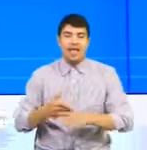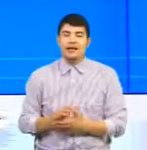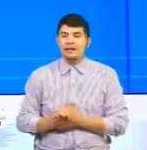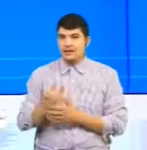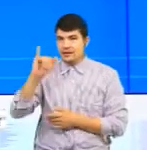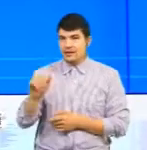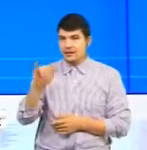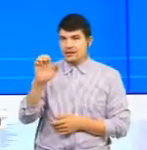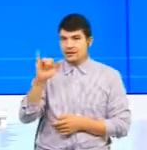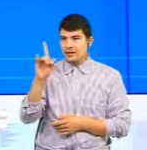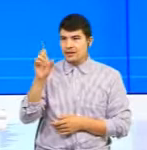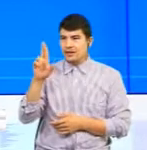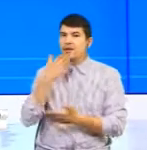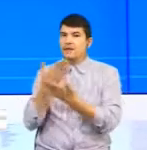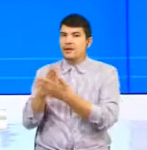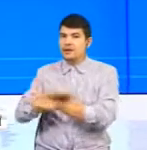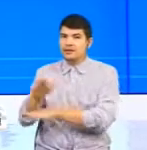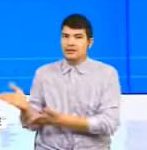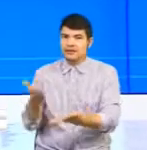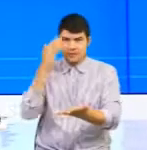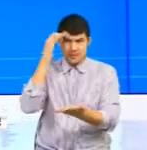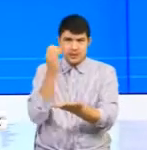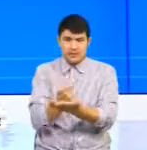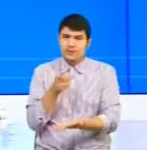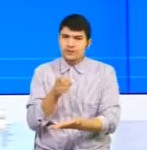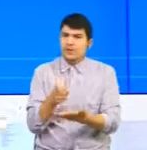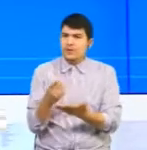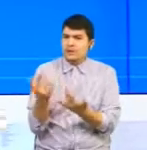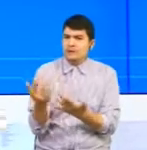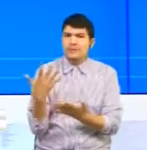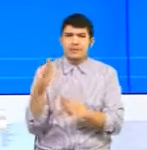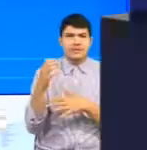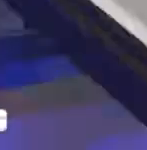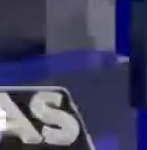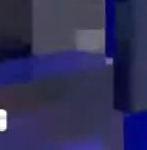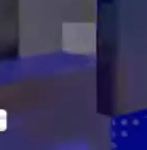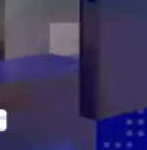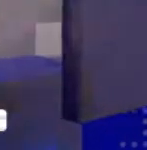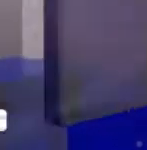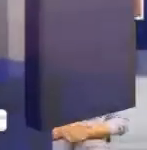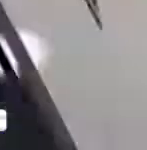y que dice la dirigencia nortesantandereana ante esta adjudicación que tuvo que esperar cerca de cinco años